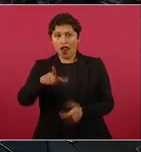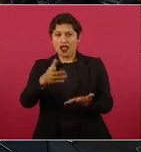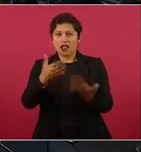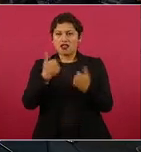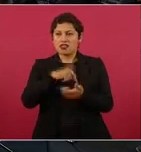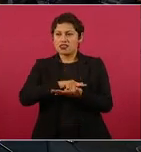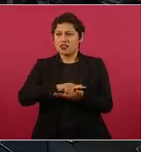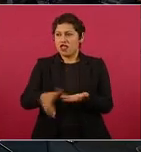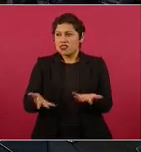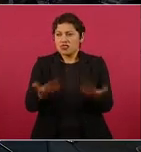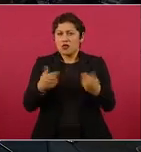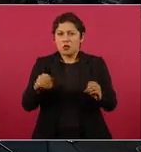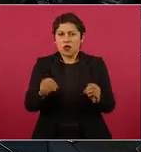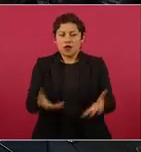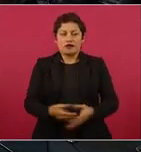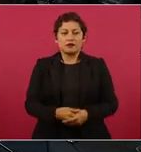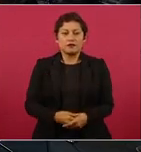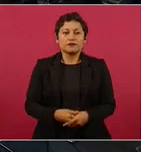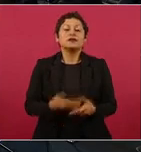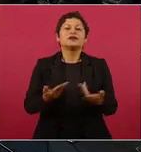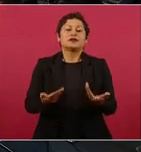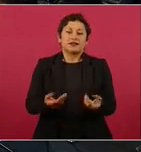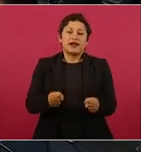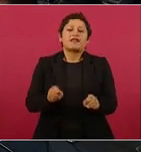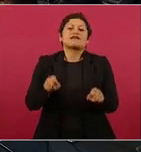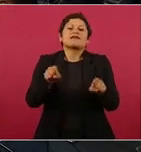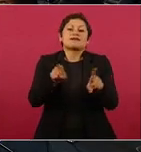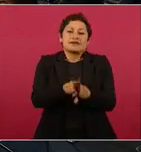Y también ser lambiscón